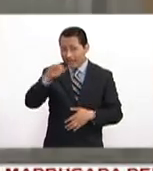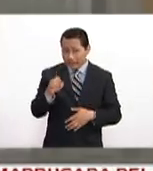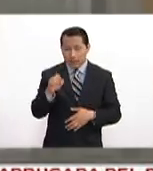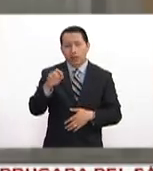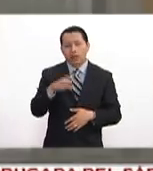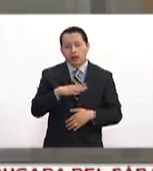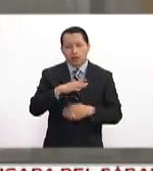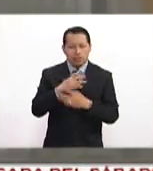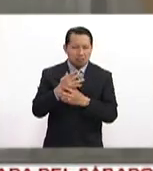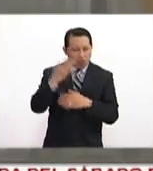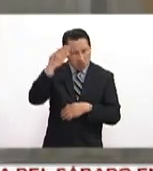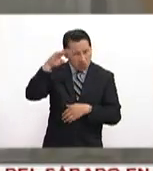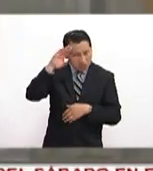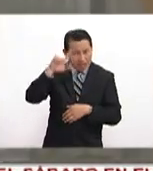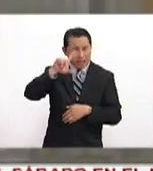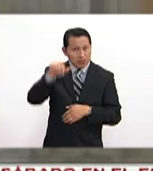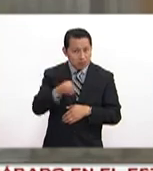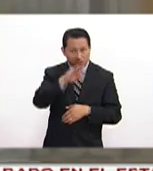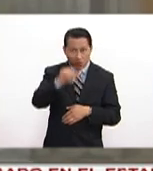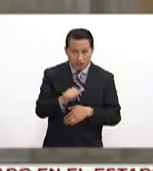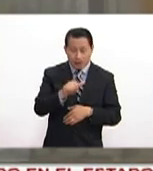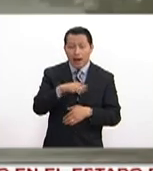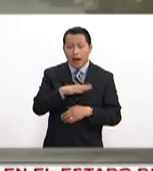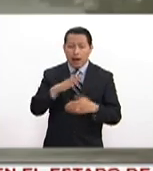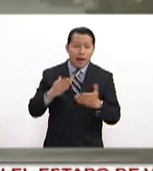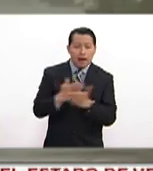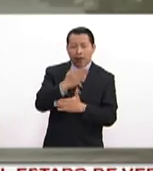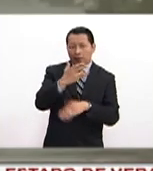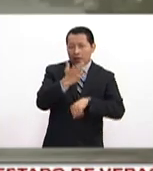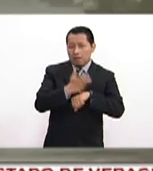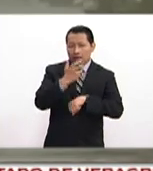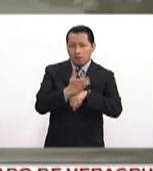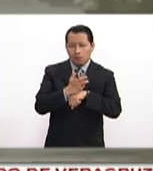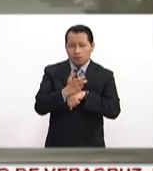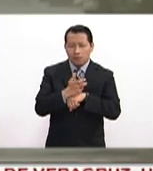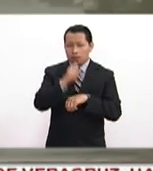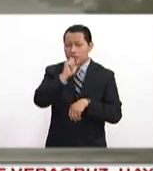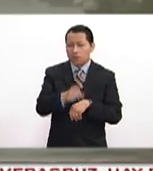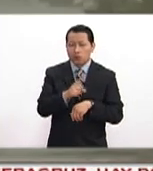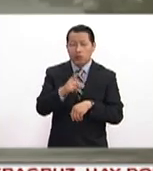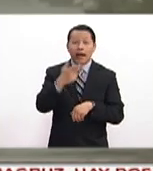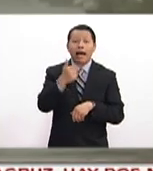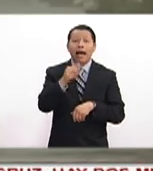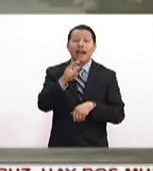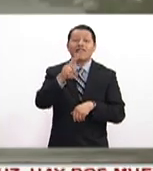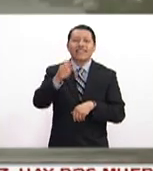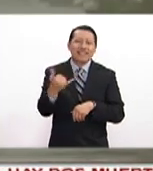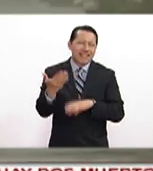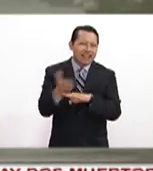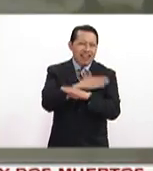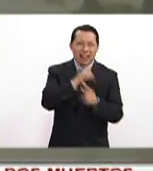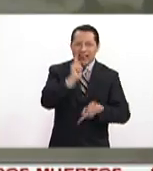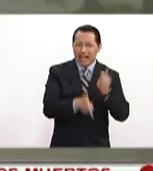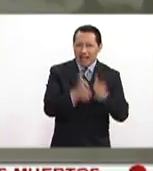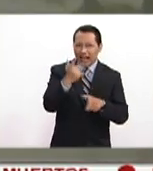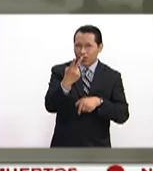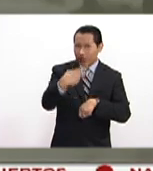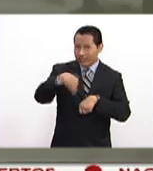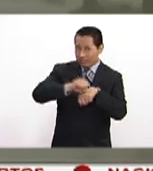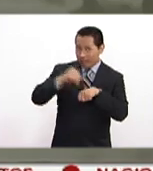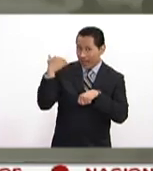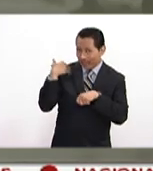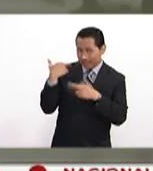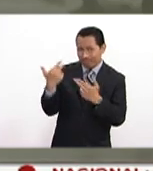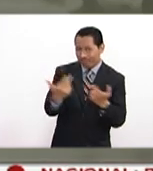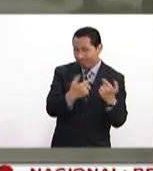antes de azotar Cuba y luego llegar a Florida, el segundo impacto en territorio estadounidense, después de que Harvey devastó Texas hace 2 semanas.